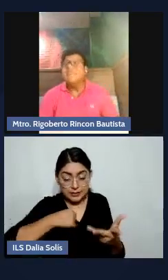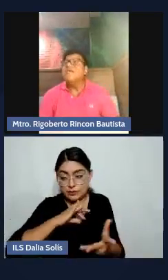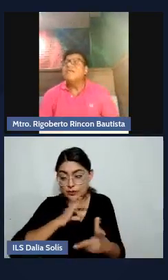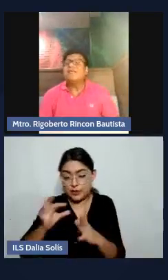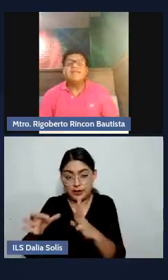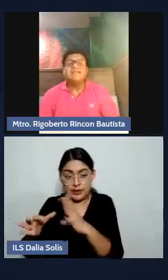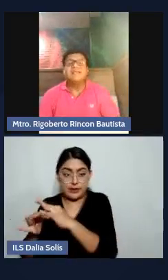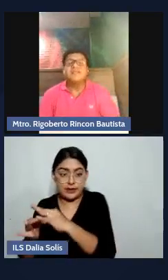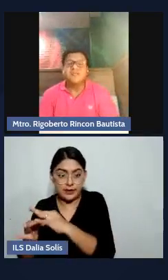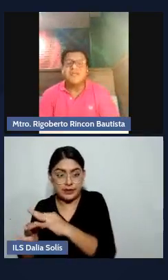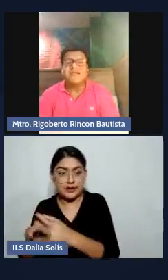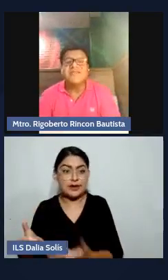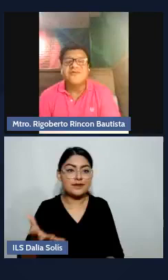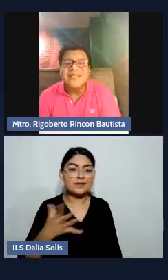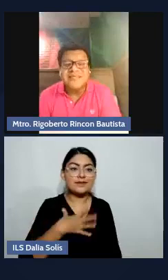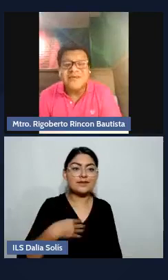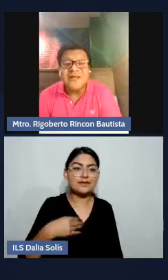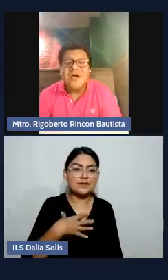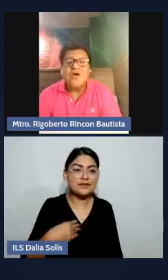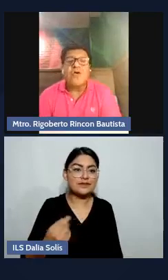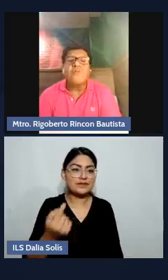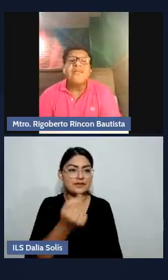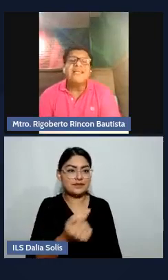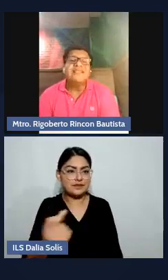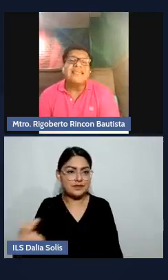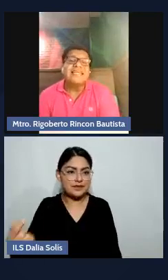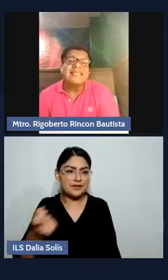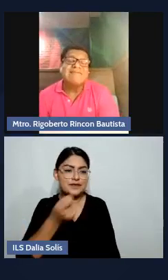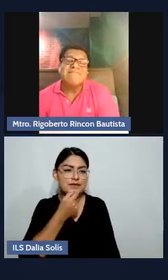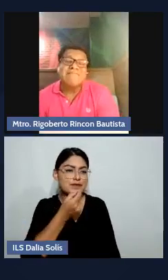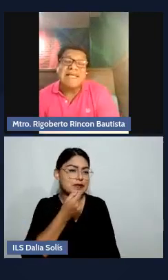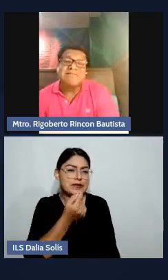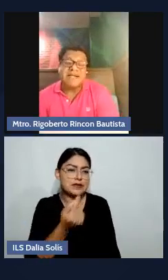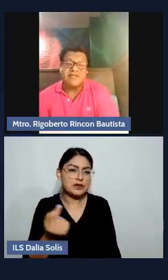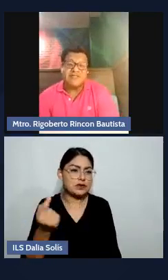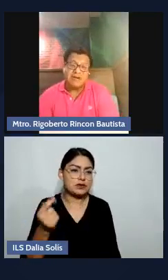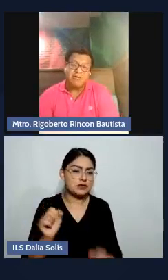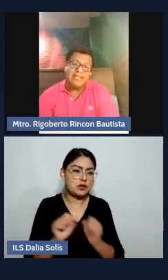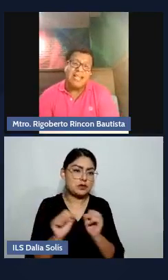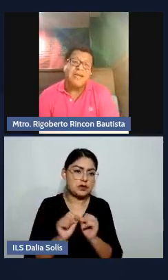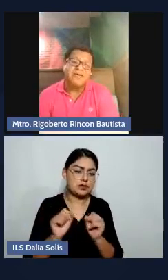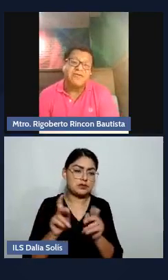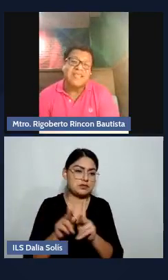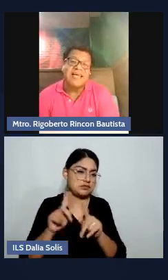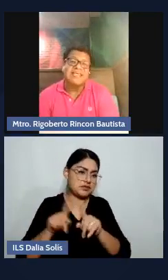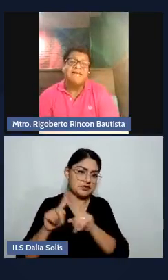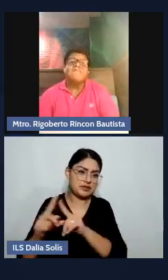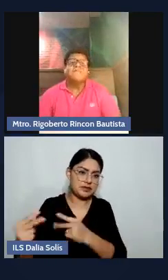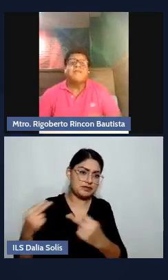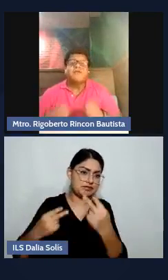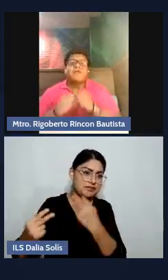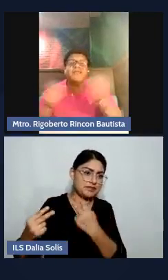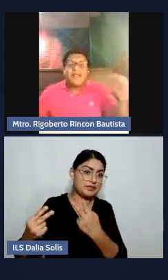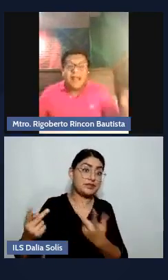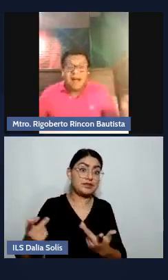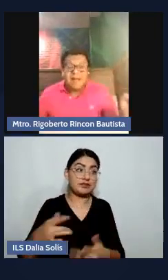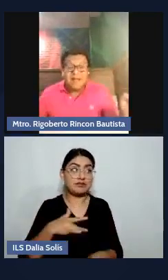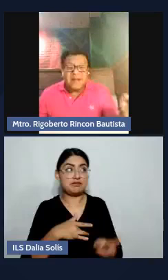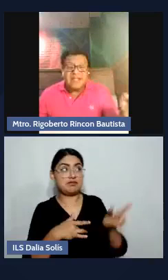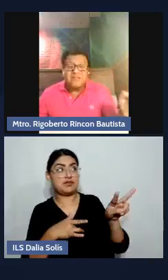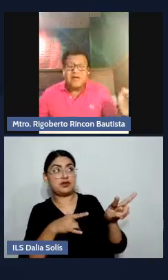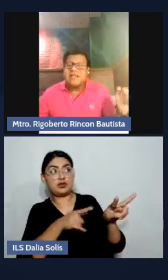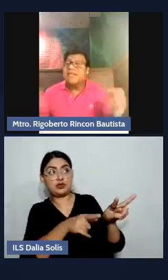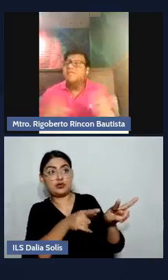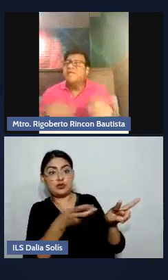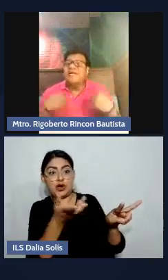están observando esto como una alternativa más para su salud. La pregunta es, ¿tú quieres seguir abriendo las puertas para